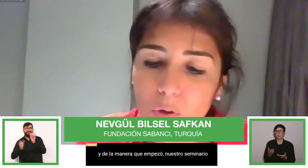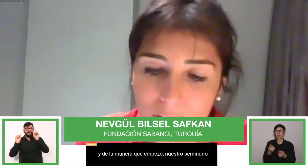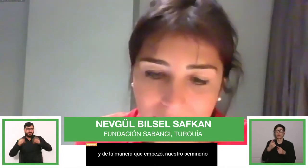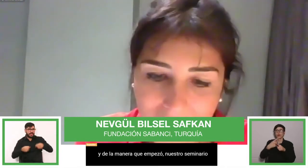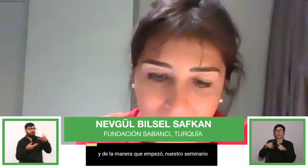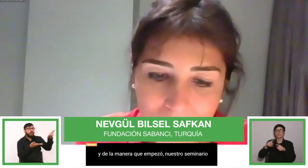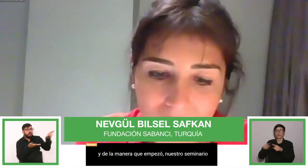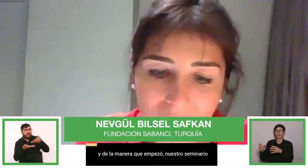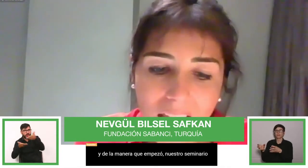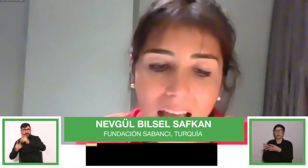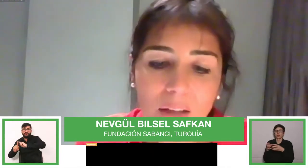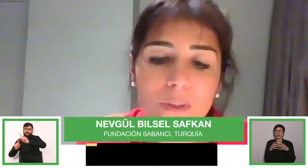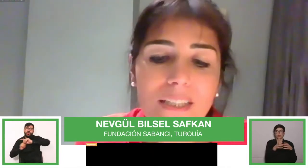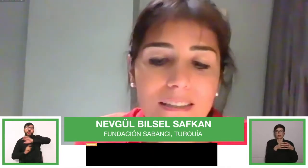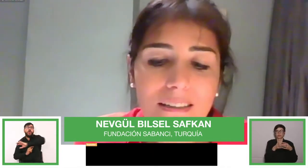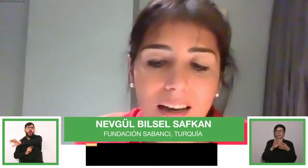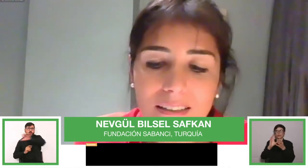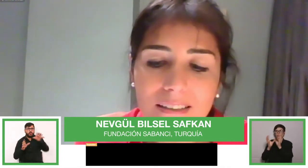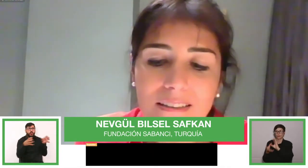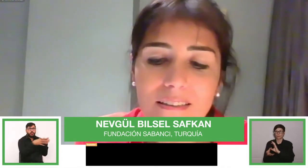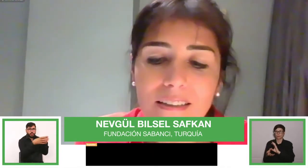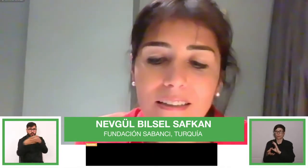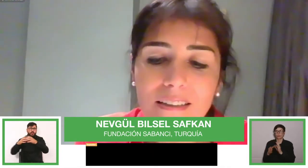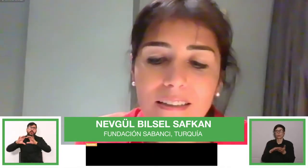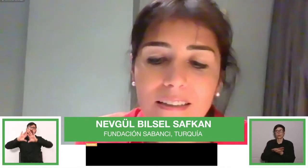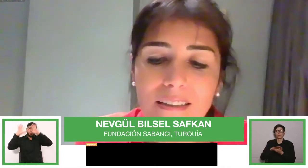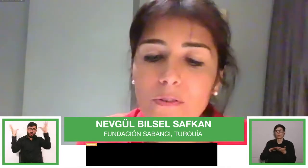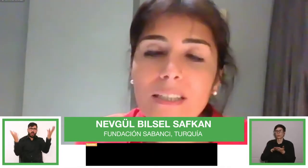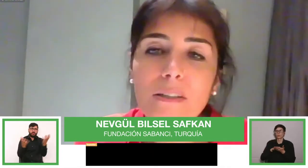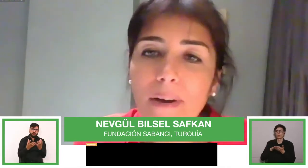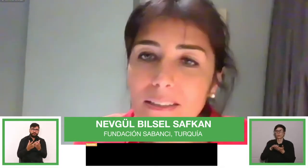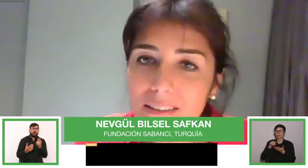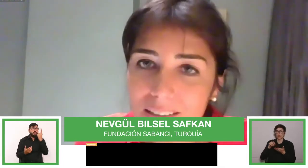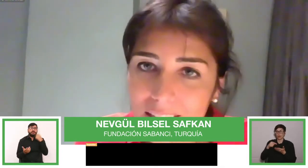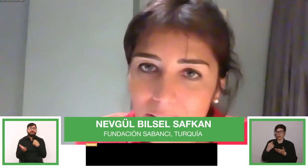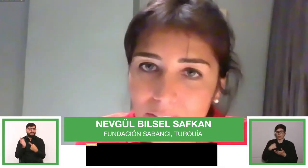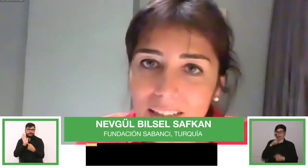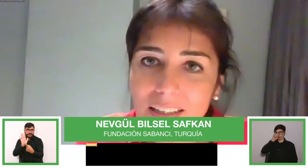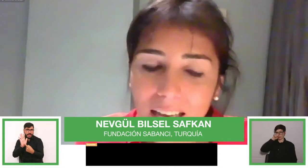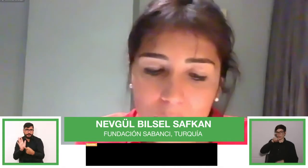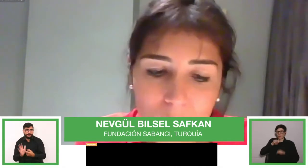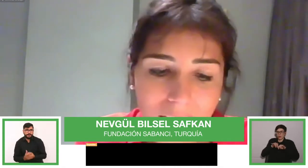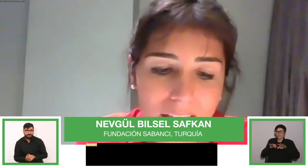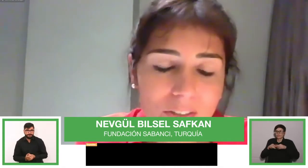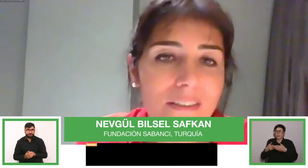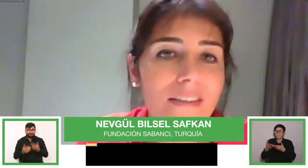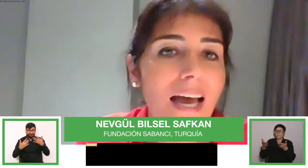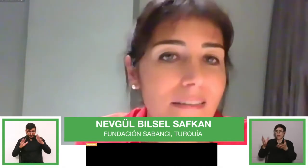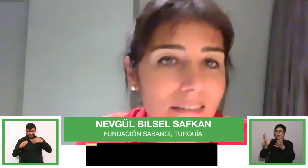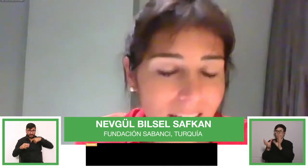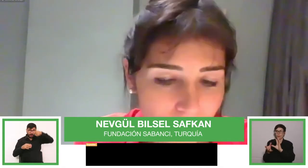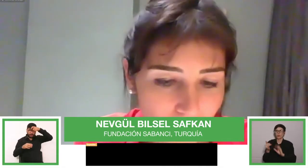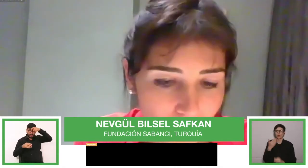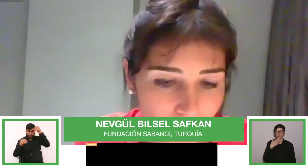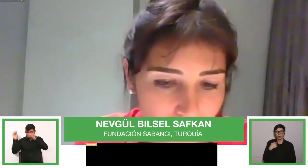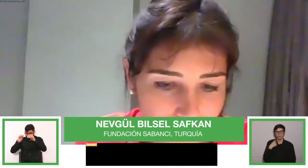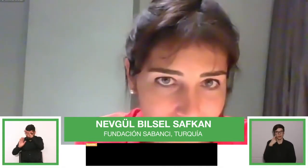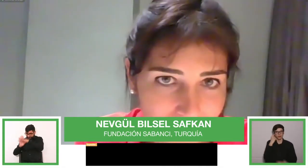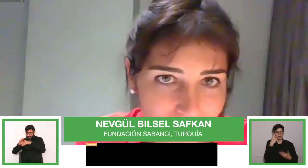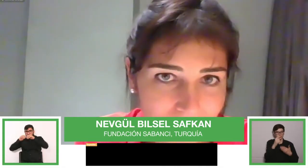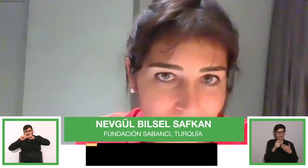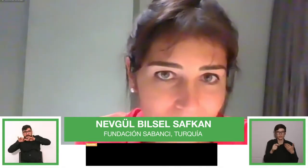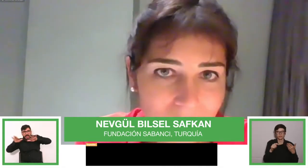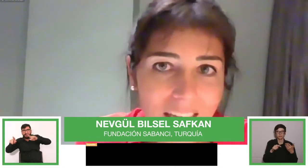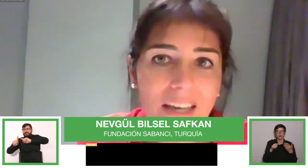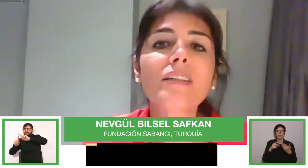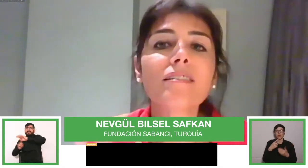del mundo, todo el mundo, a Turquía, y analizamos la vida independiente, la educación y